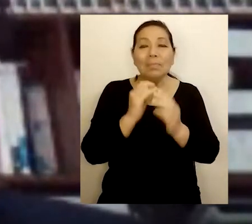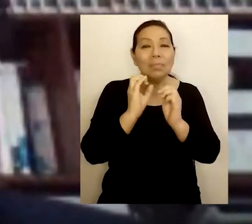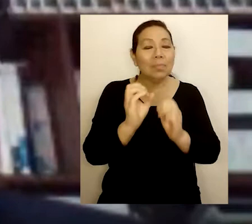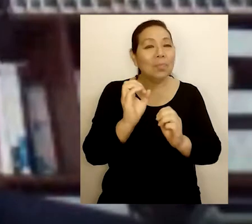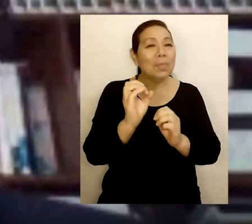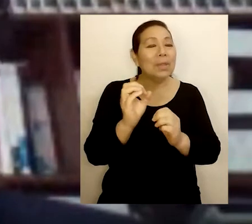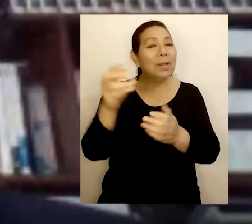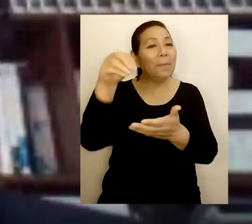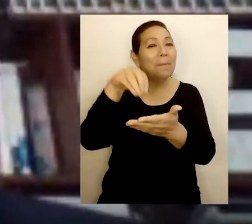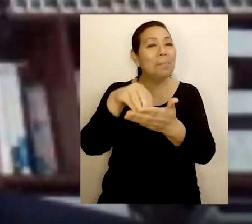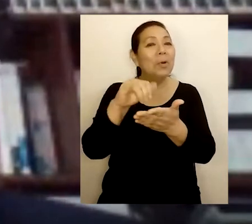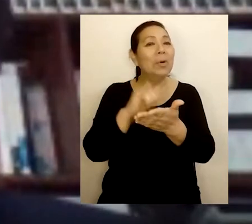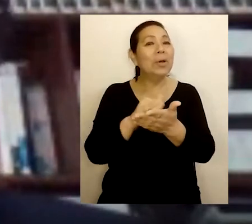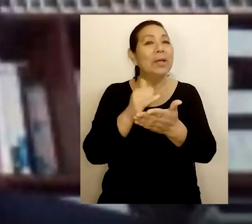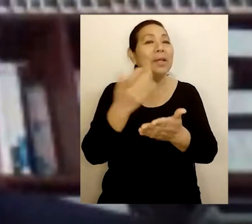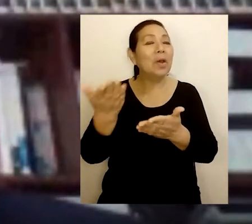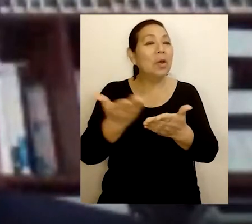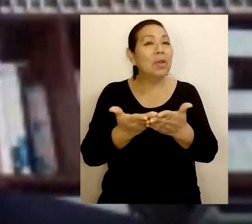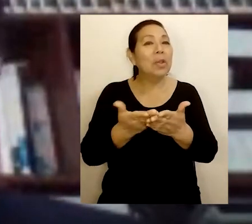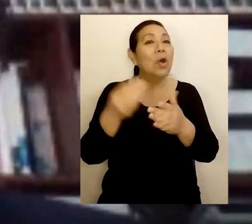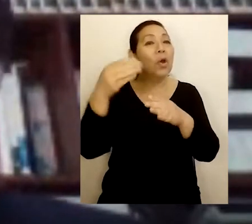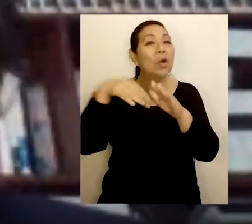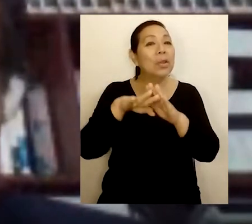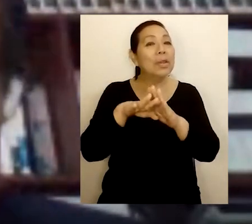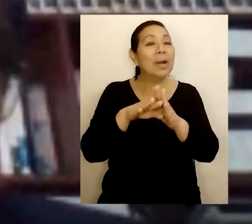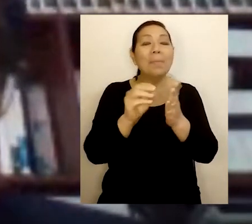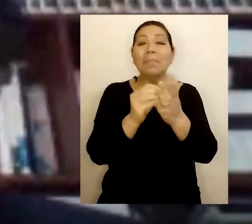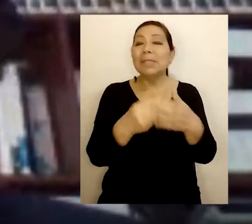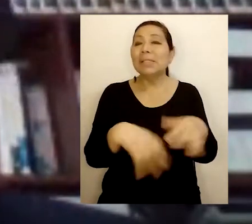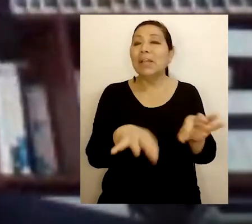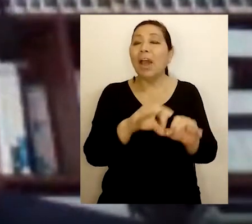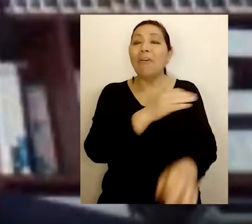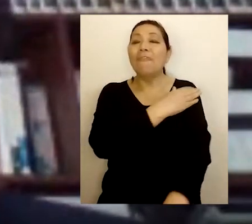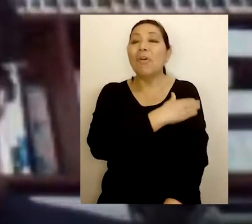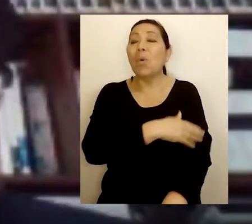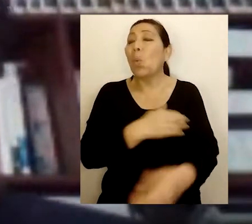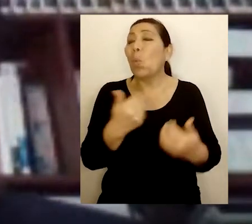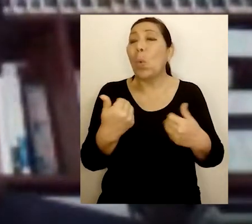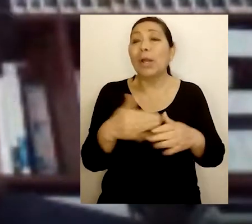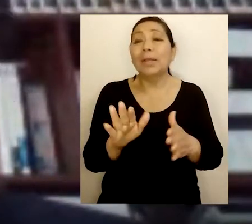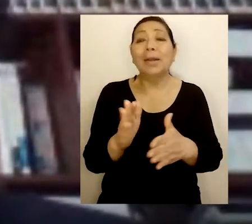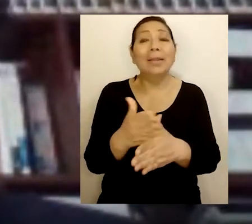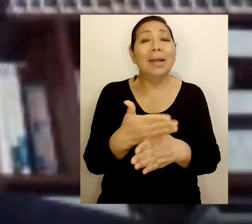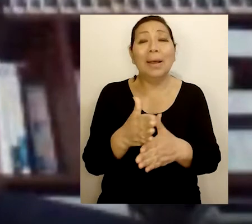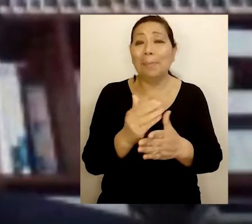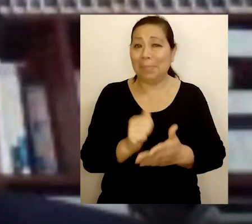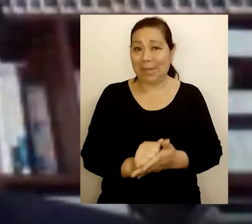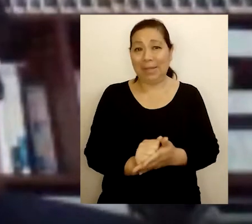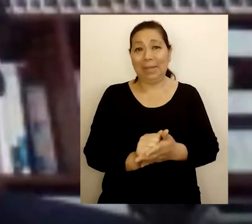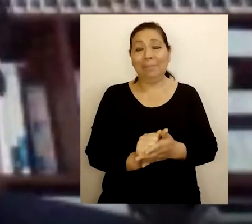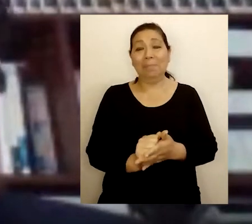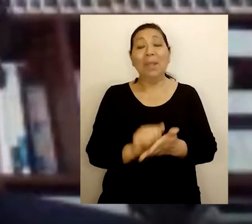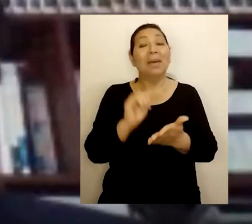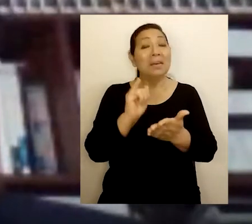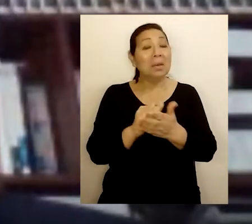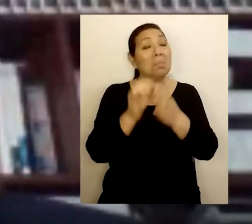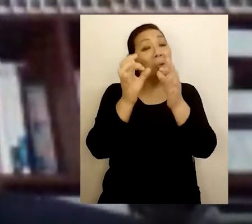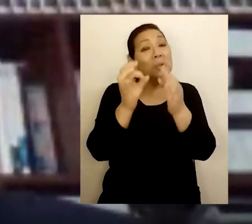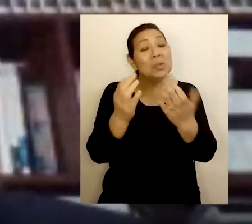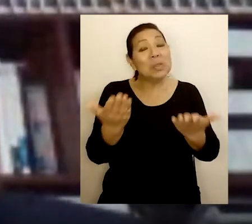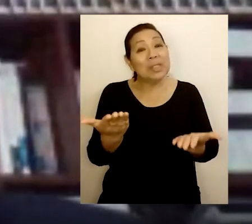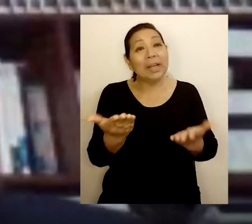reconocen derechos fundamentales con contenidos esenciales a favor de cualquiera de las partes. Partes que, por